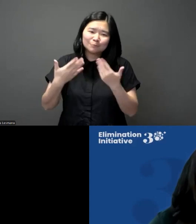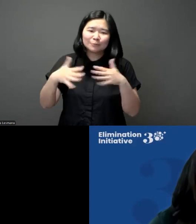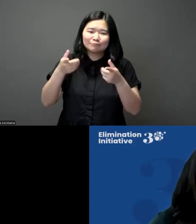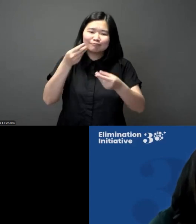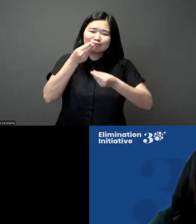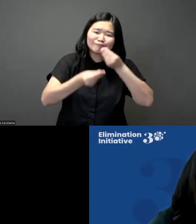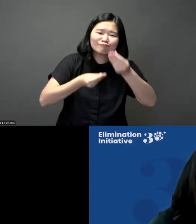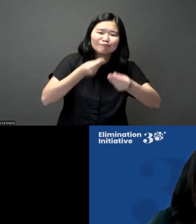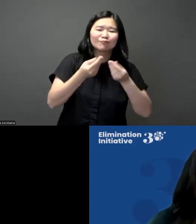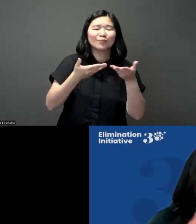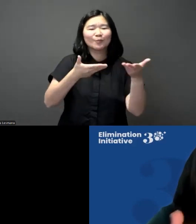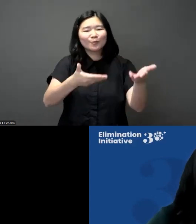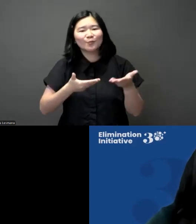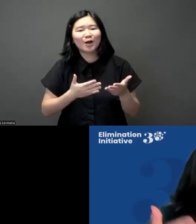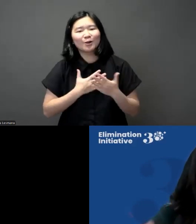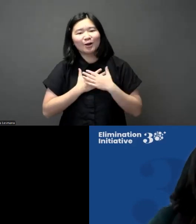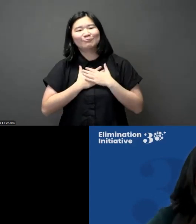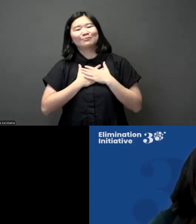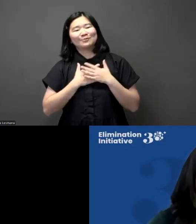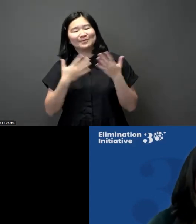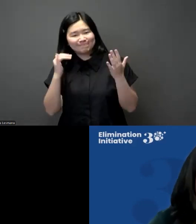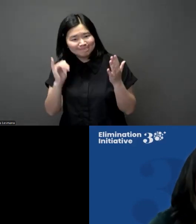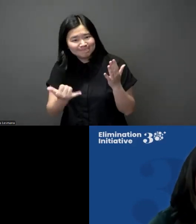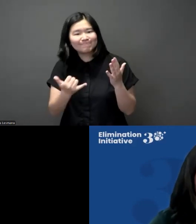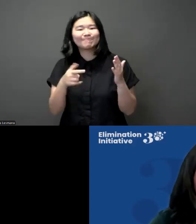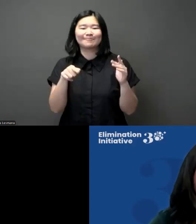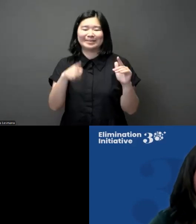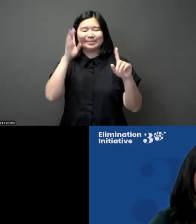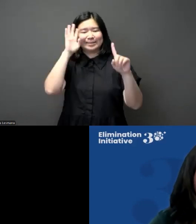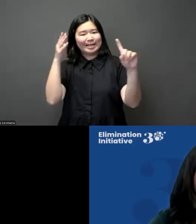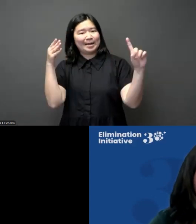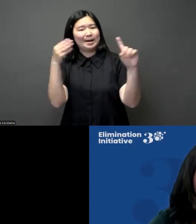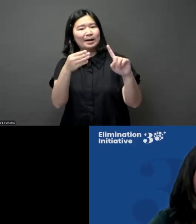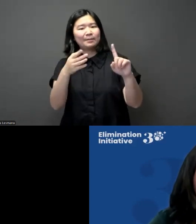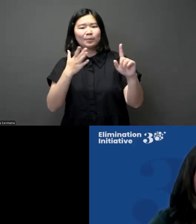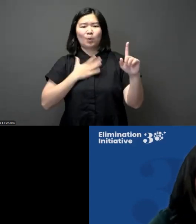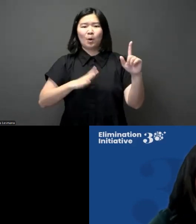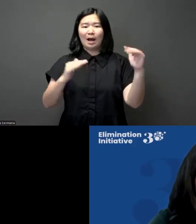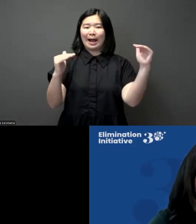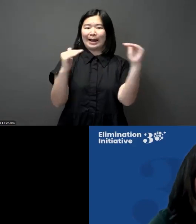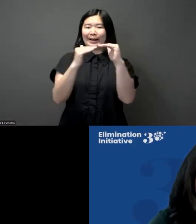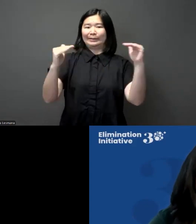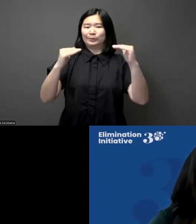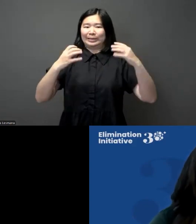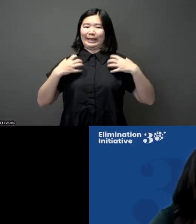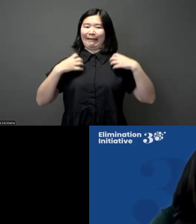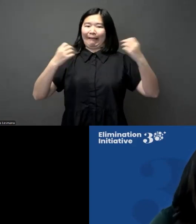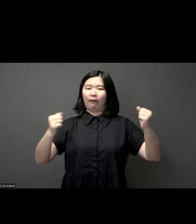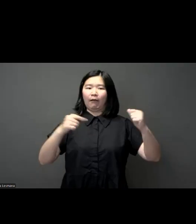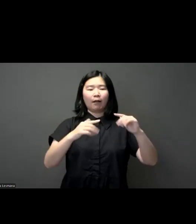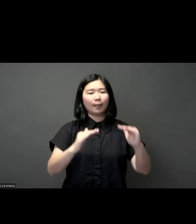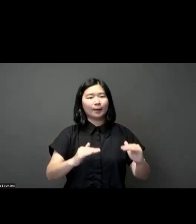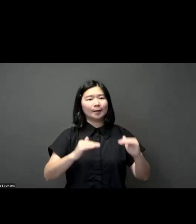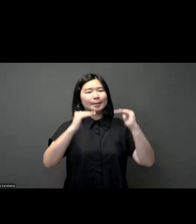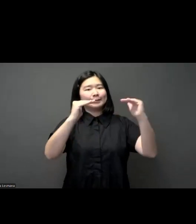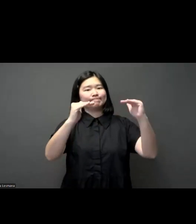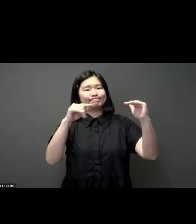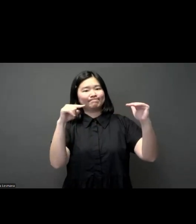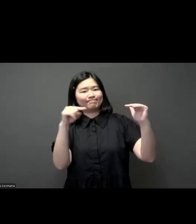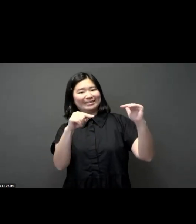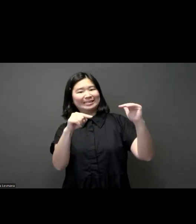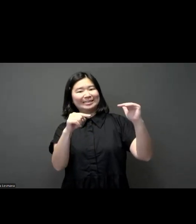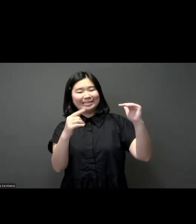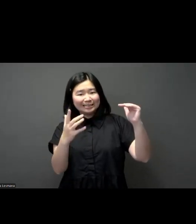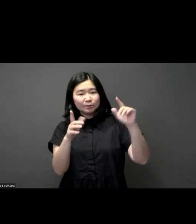través de toda la región. Es un honor que usted comience con la presentación de las discusiones del día de hoy. Ahora vamos a